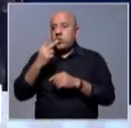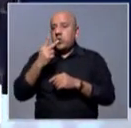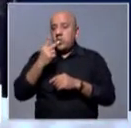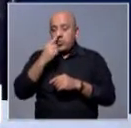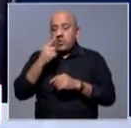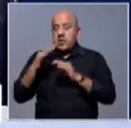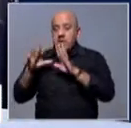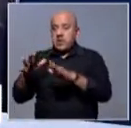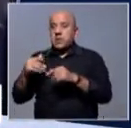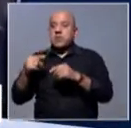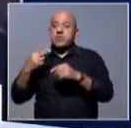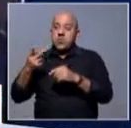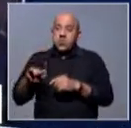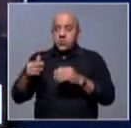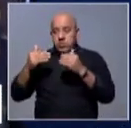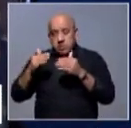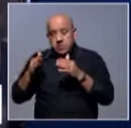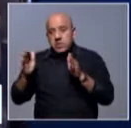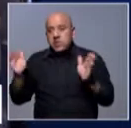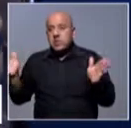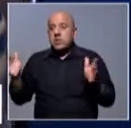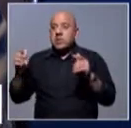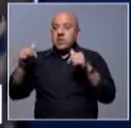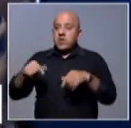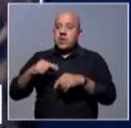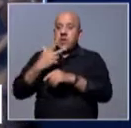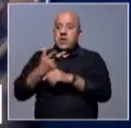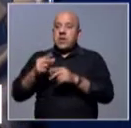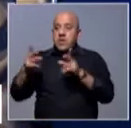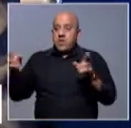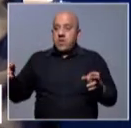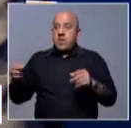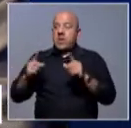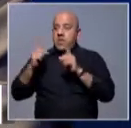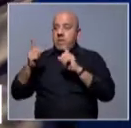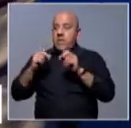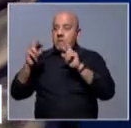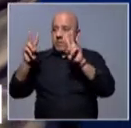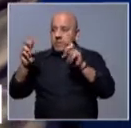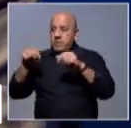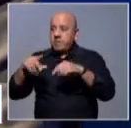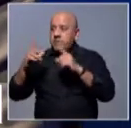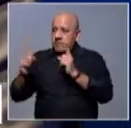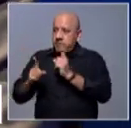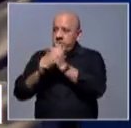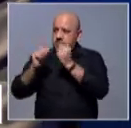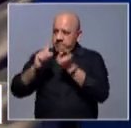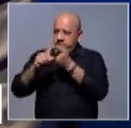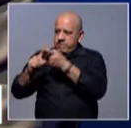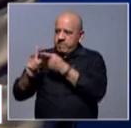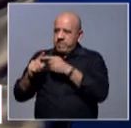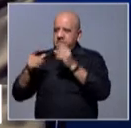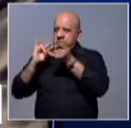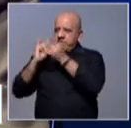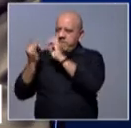gobierno ya una mayor apertura y en este periodo hubo temas donde claramente reflejaron encuentros acuerdos en el ámbito